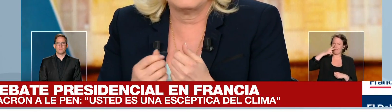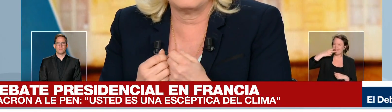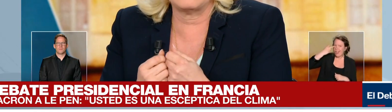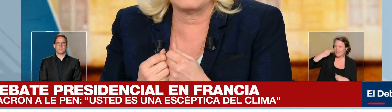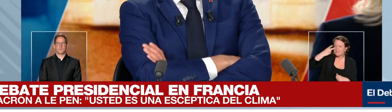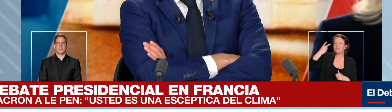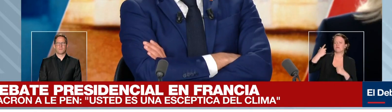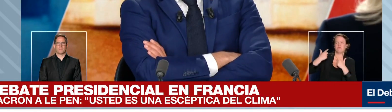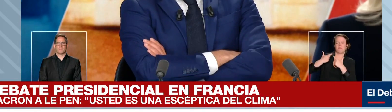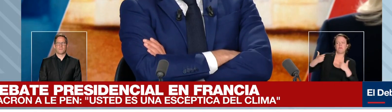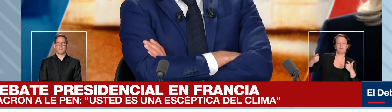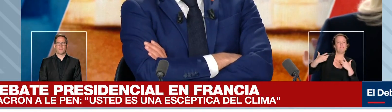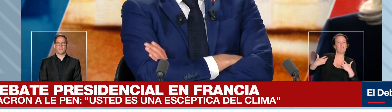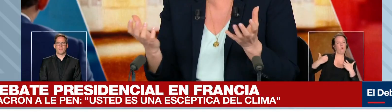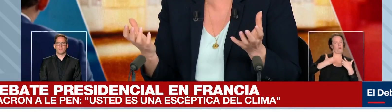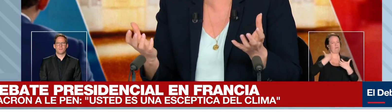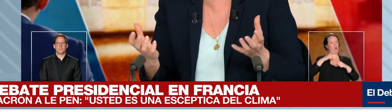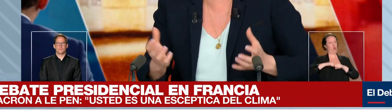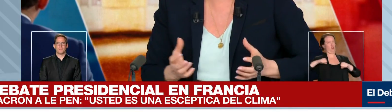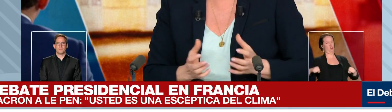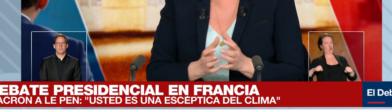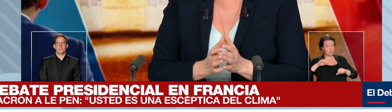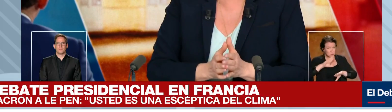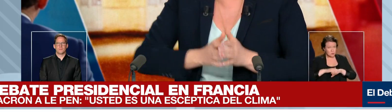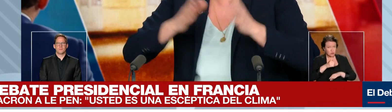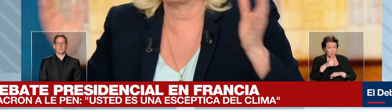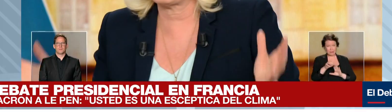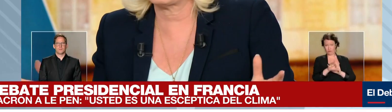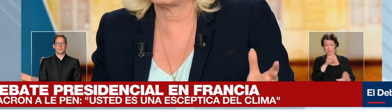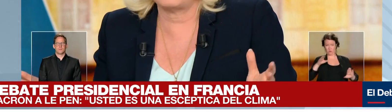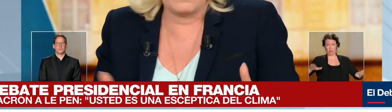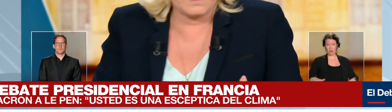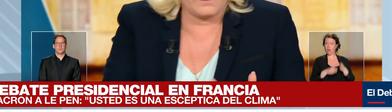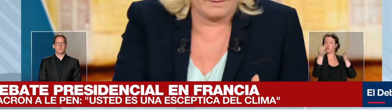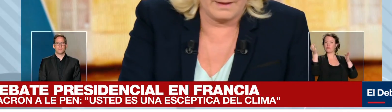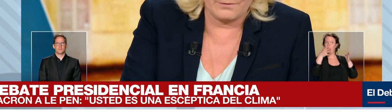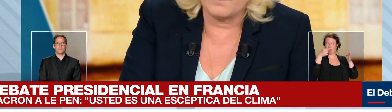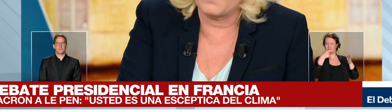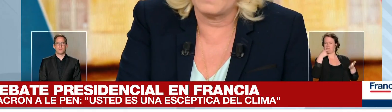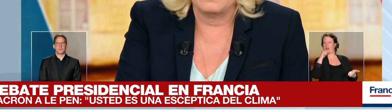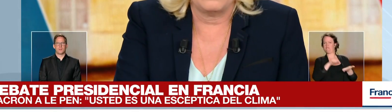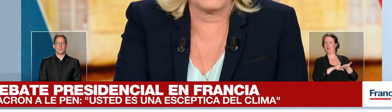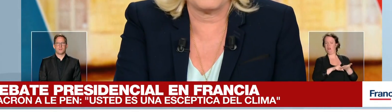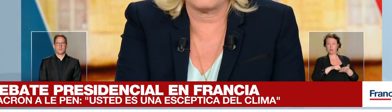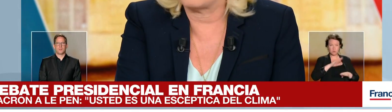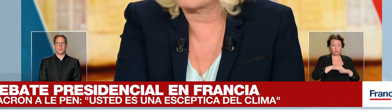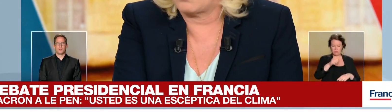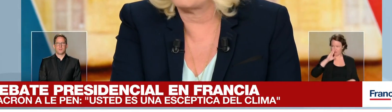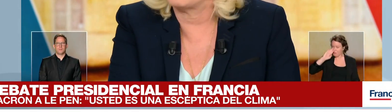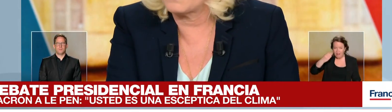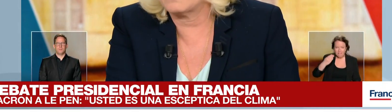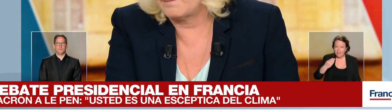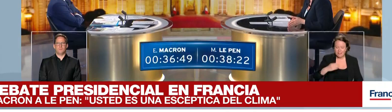de un país y de la independencia de un país y la elección por una energía descarbonada. Usted cambió completamente de